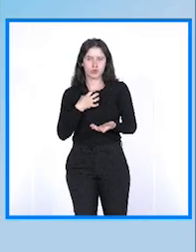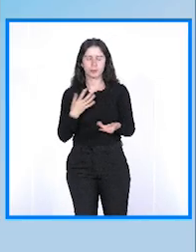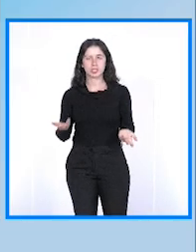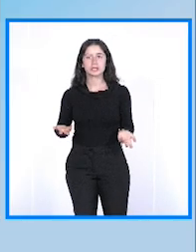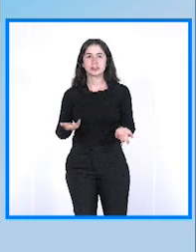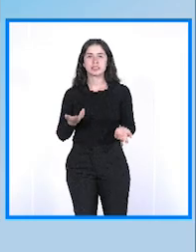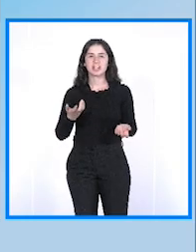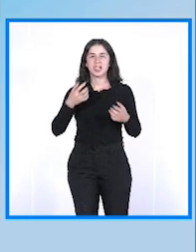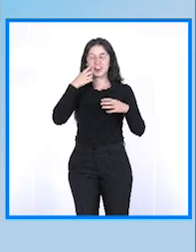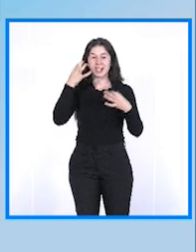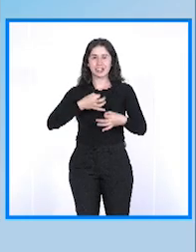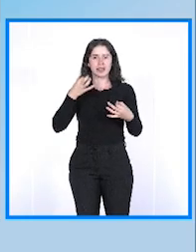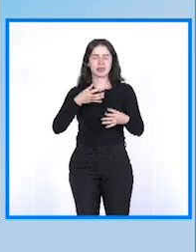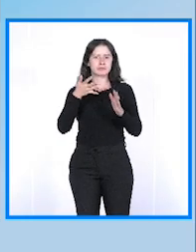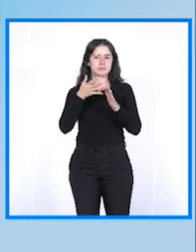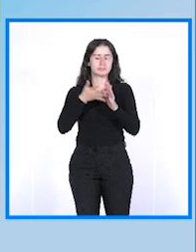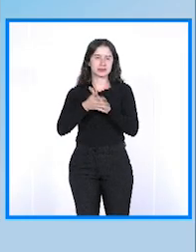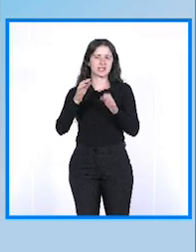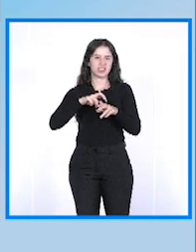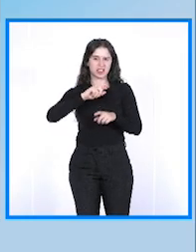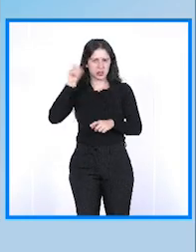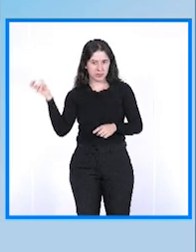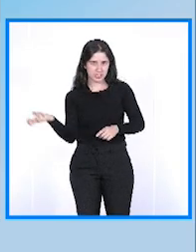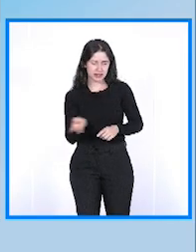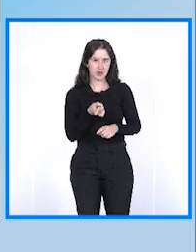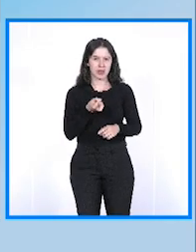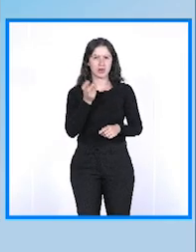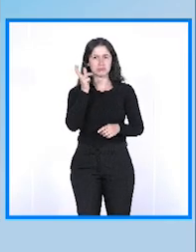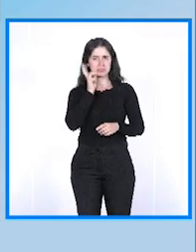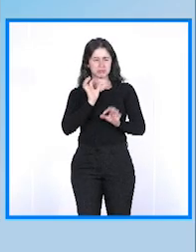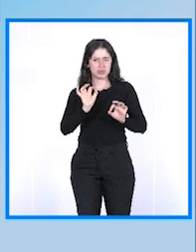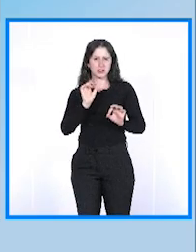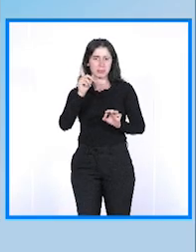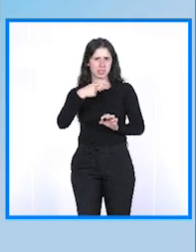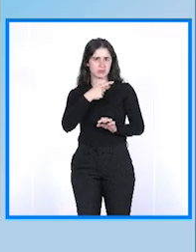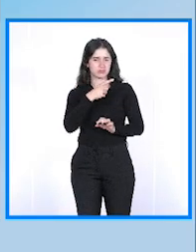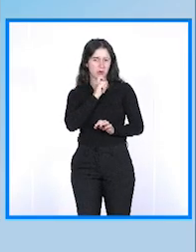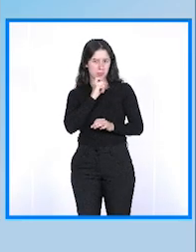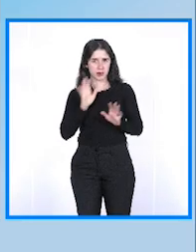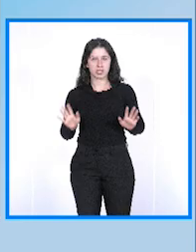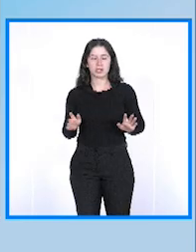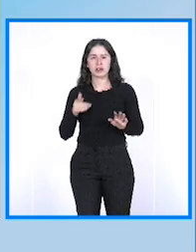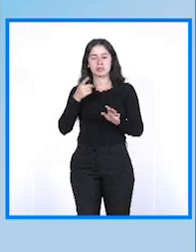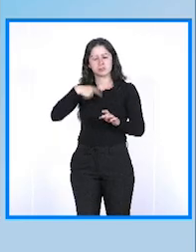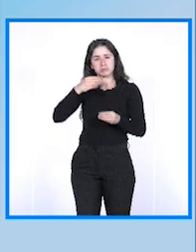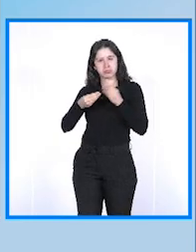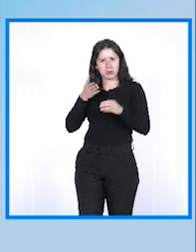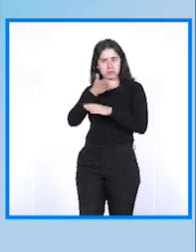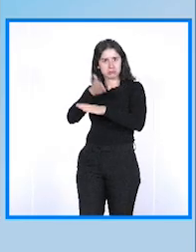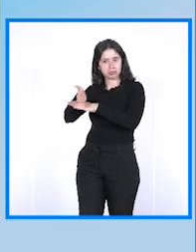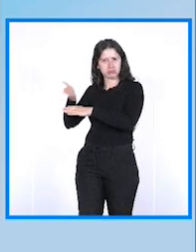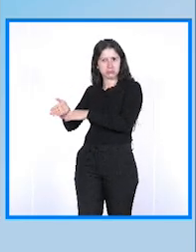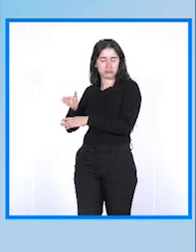mucho más diversa más rica y más compleja y entonces hicimos visitas también y esas visitas fueron maravillosas